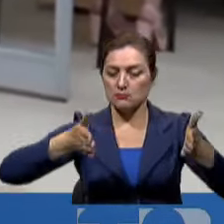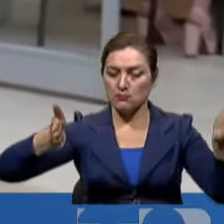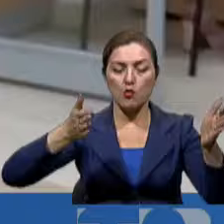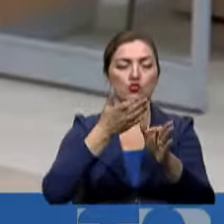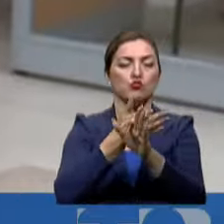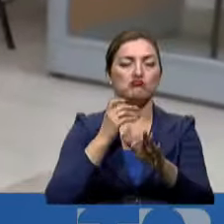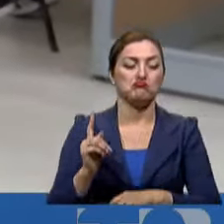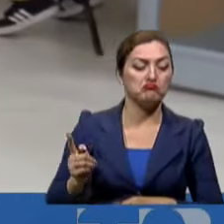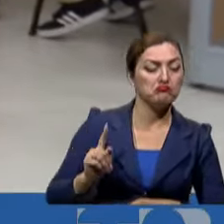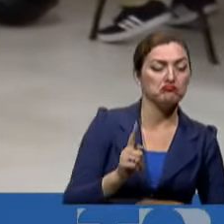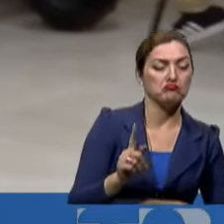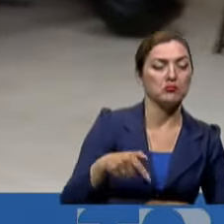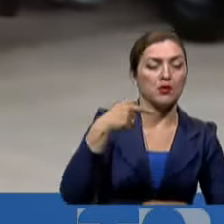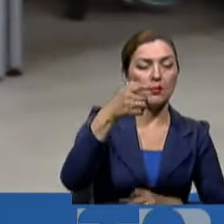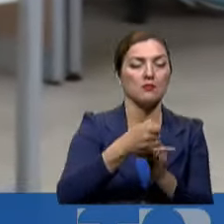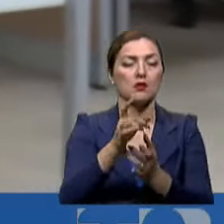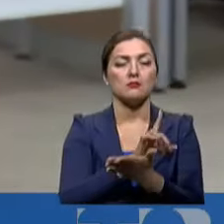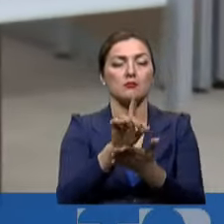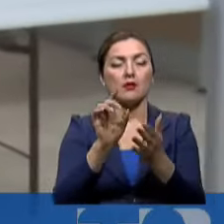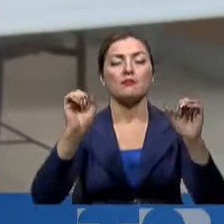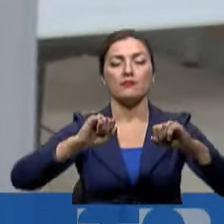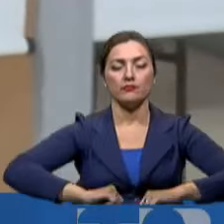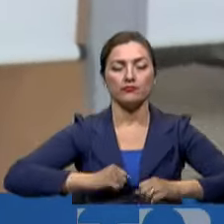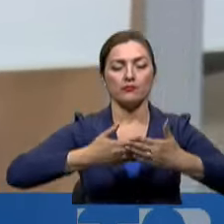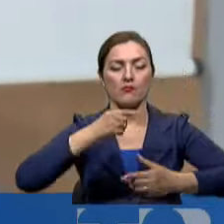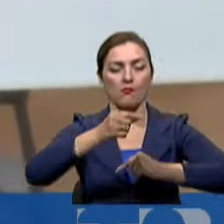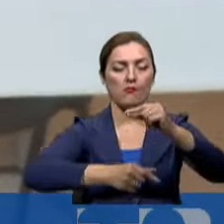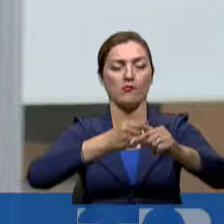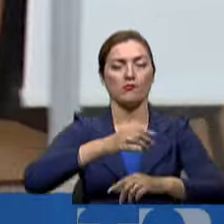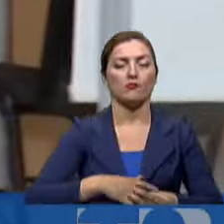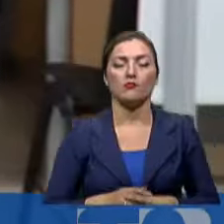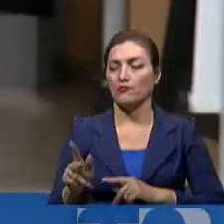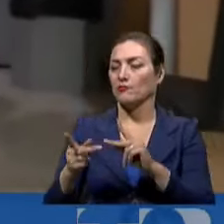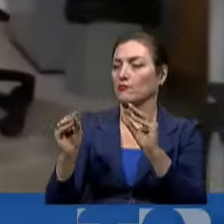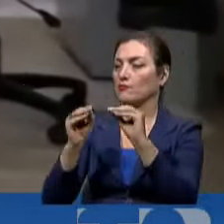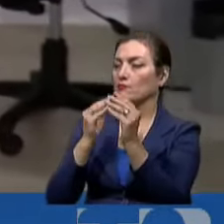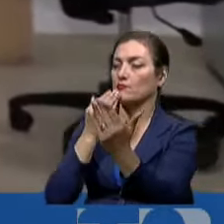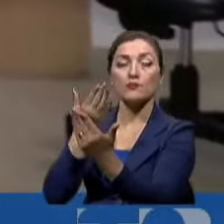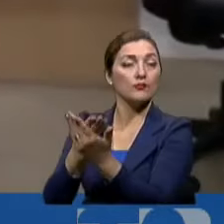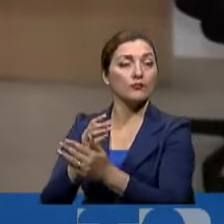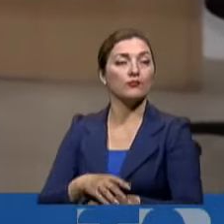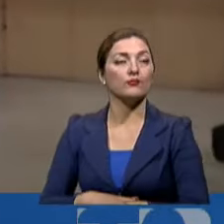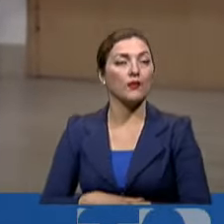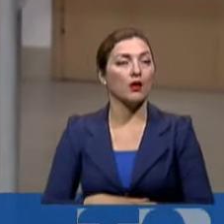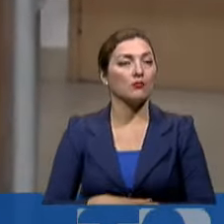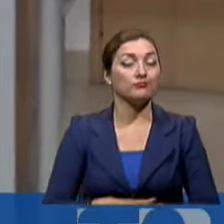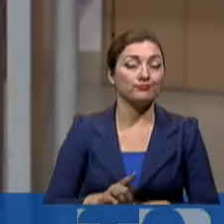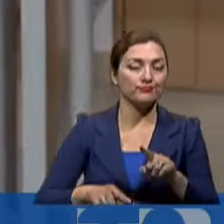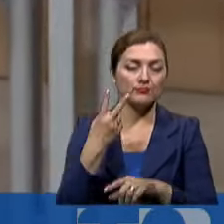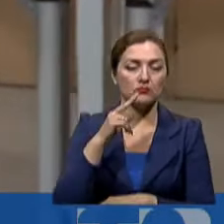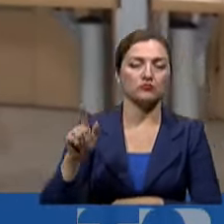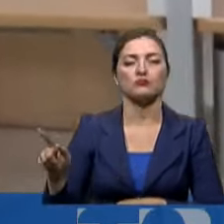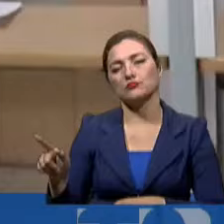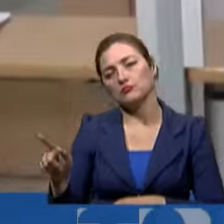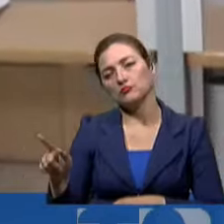pueden acercarse. Para el siguiente fin de semana también lo vamos a ir abriendo paulatinamente. Perfecto, muchísimas gracias. Bueno, compañeras, amigos televidentes,